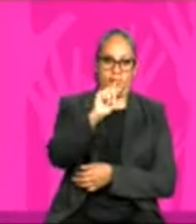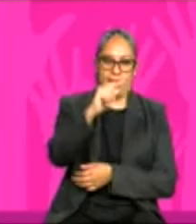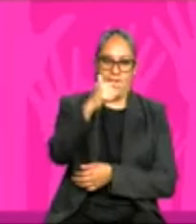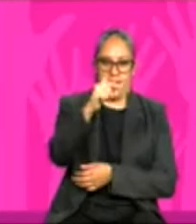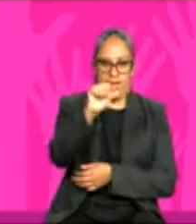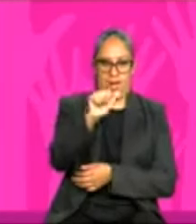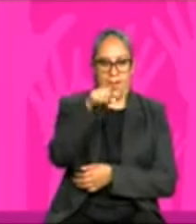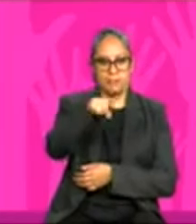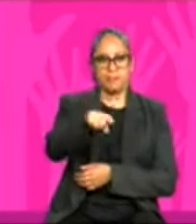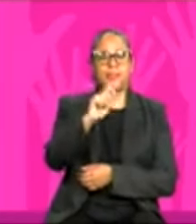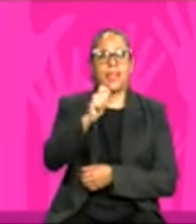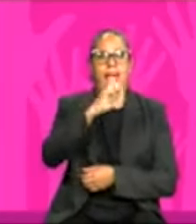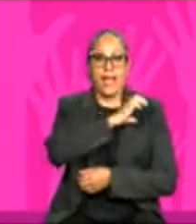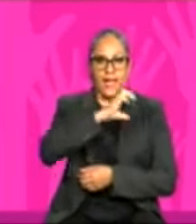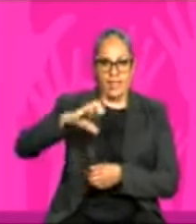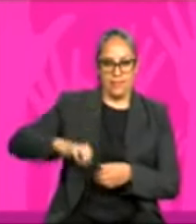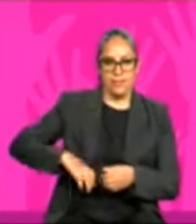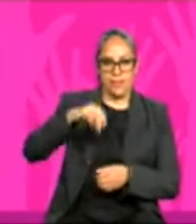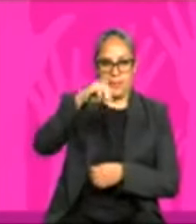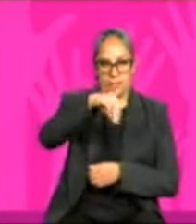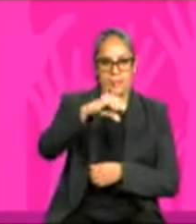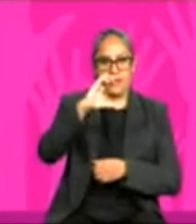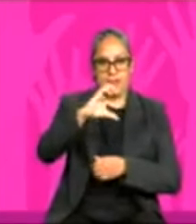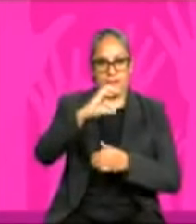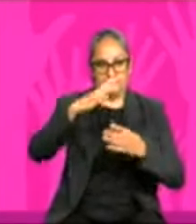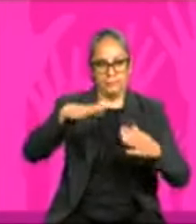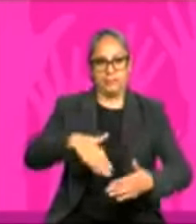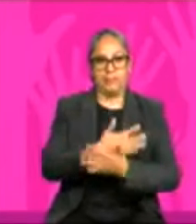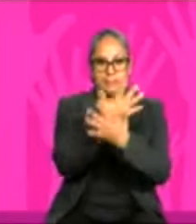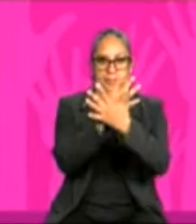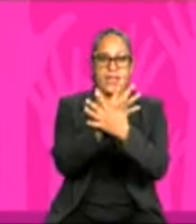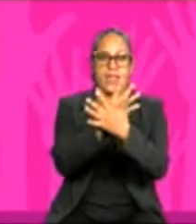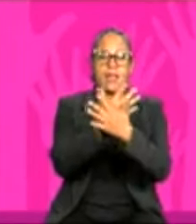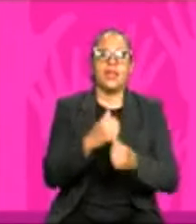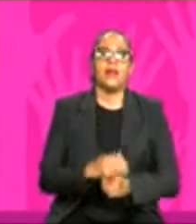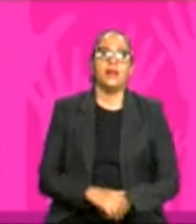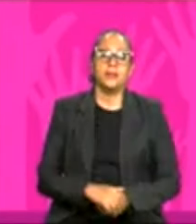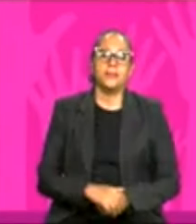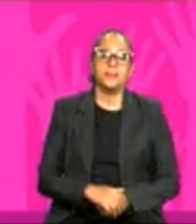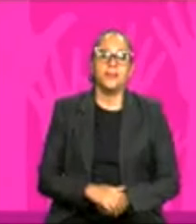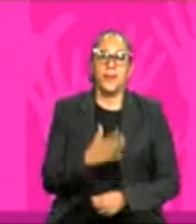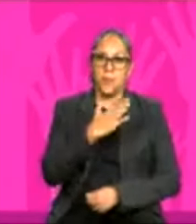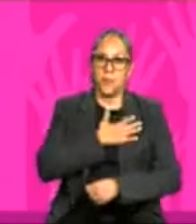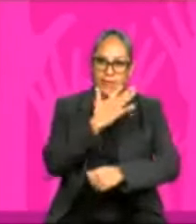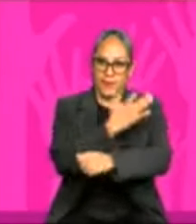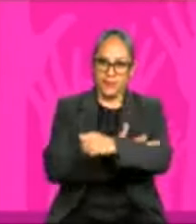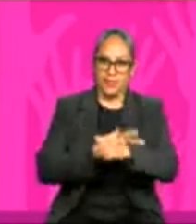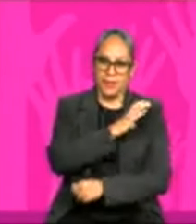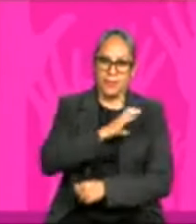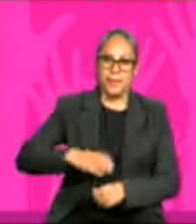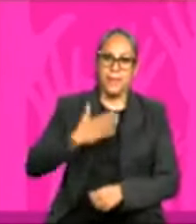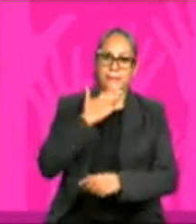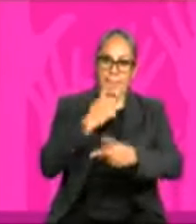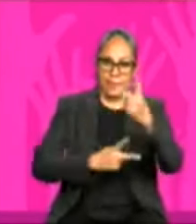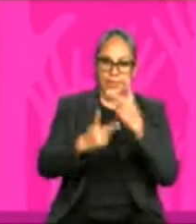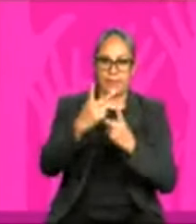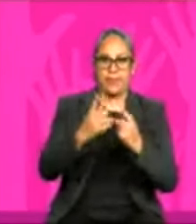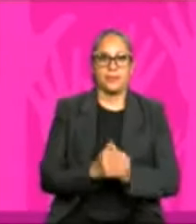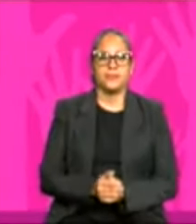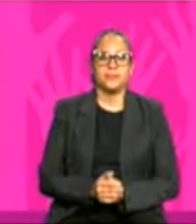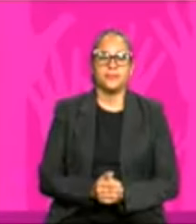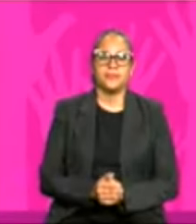de la coalición Movimiento Progresa integrada por el partido Movimiento Ciudadano y Morelos Progresa. Buenas tardes, candidata, bienvenida.